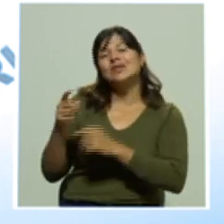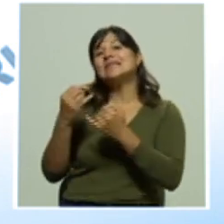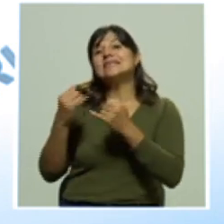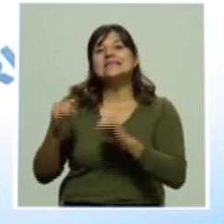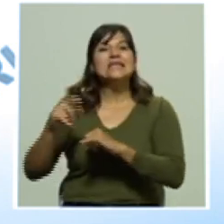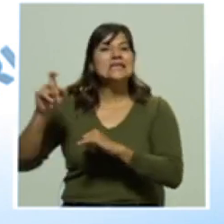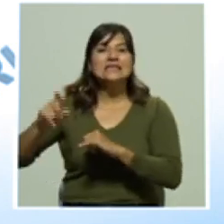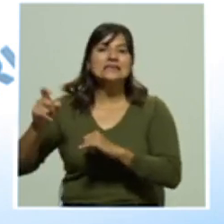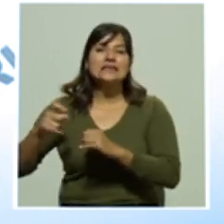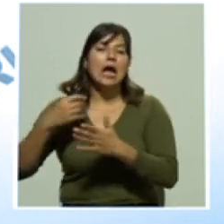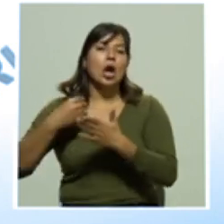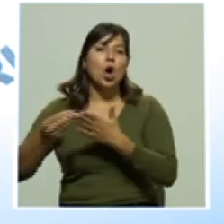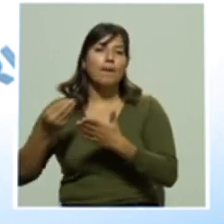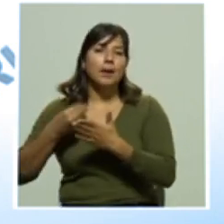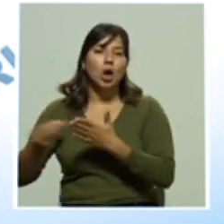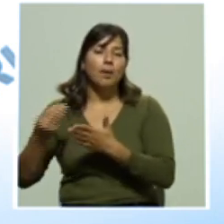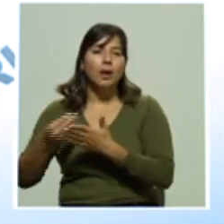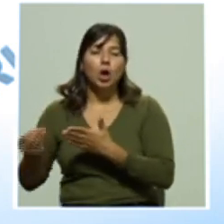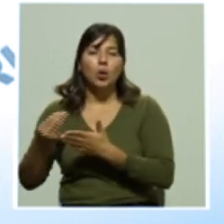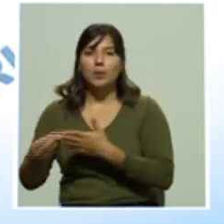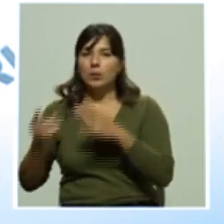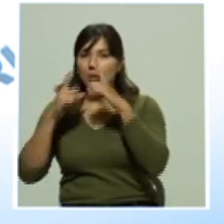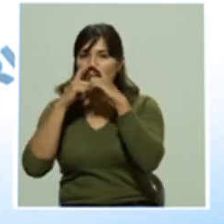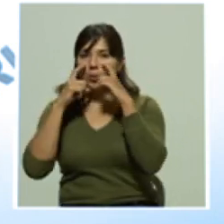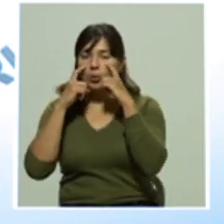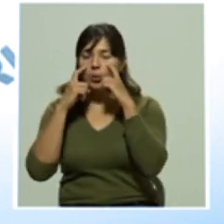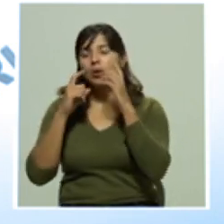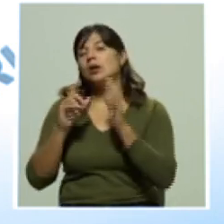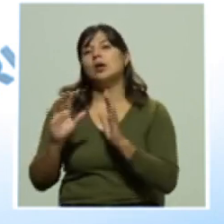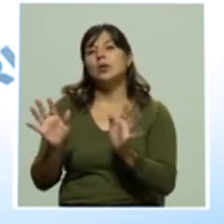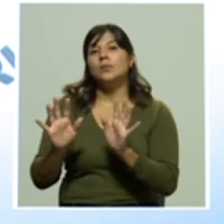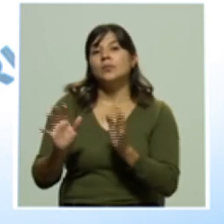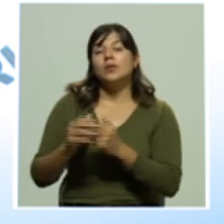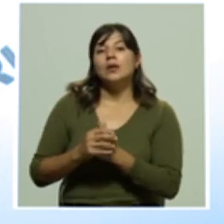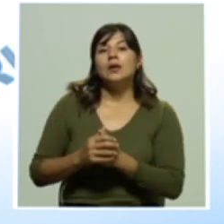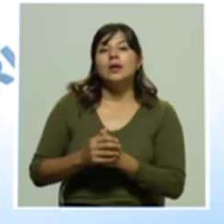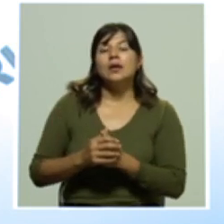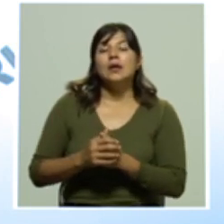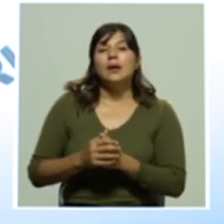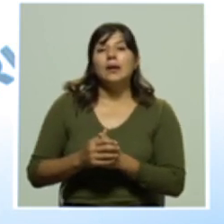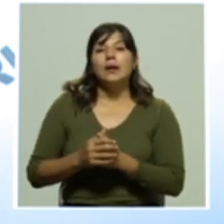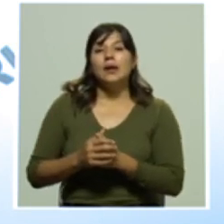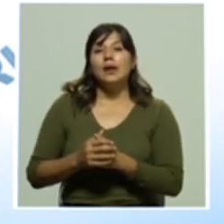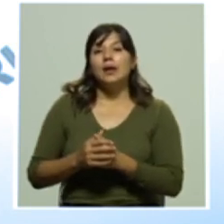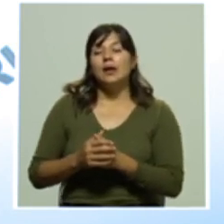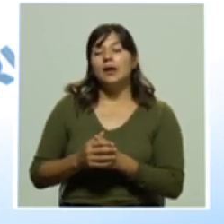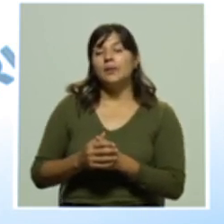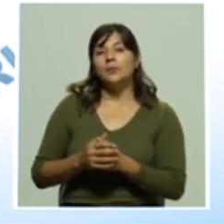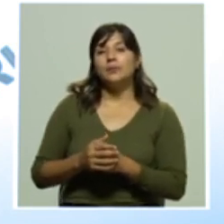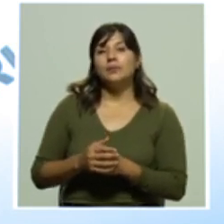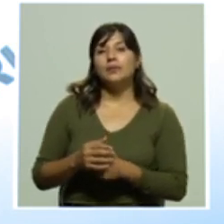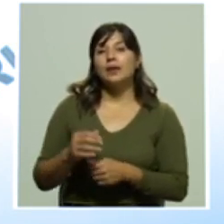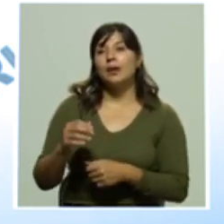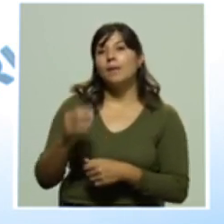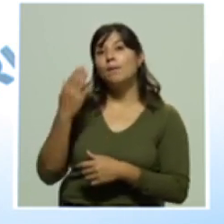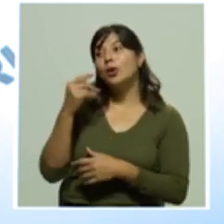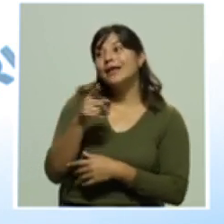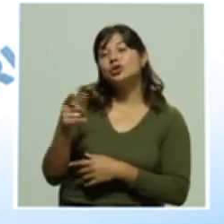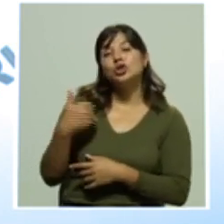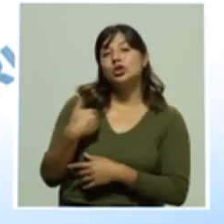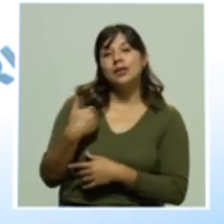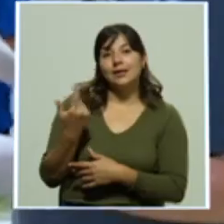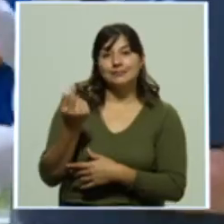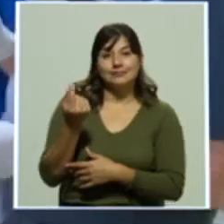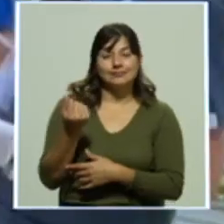que sacrificar, digamos, su condición socioeconómica a través de compras de mascarillas que no tienen las